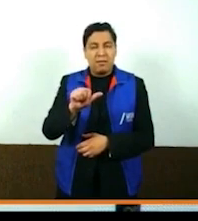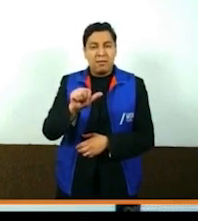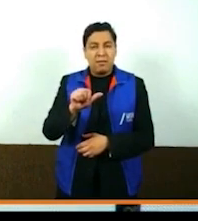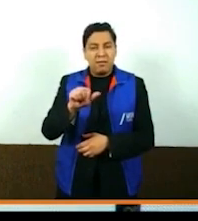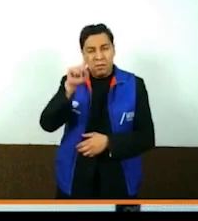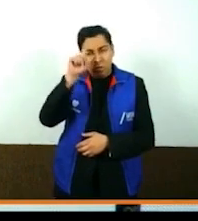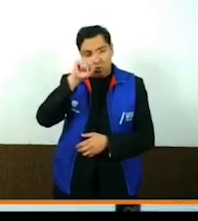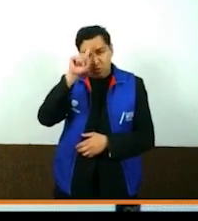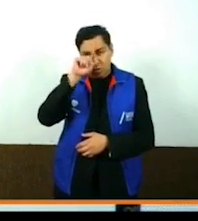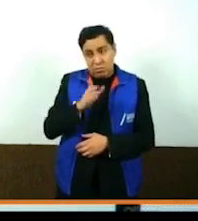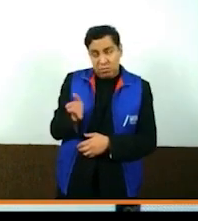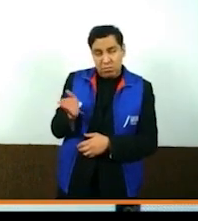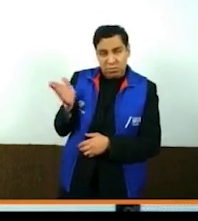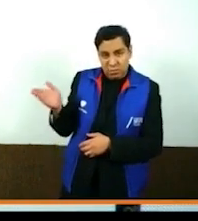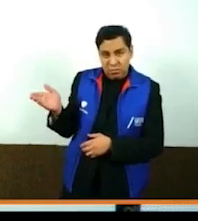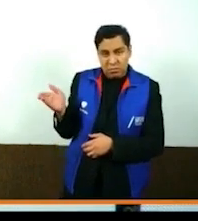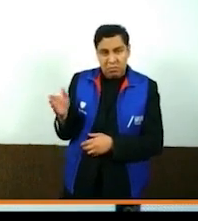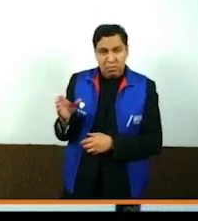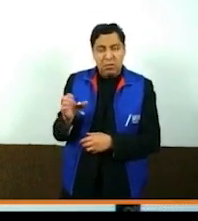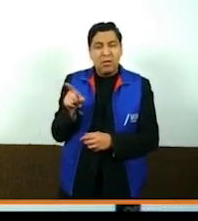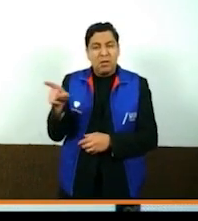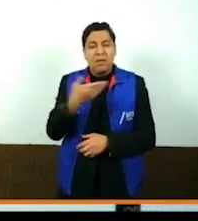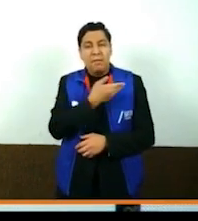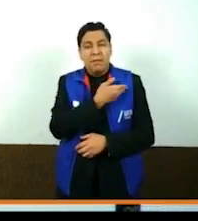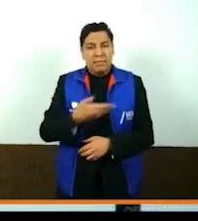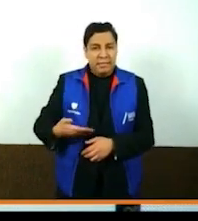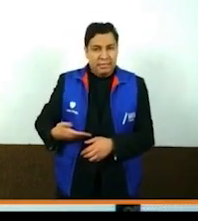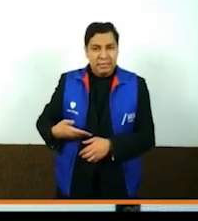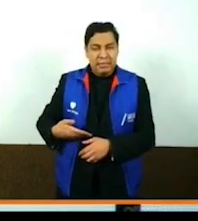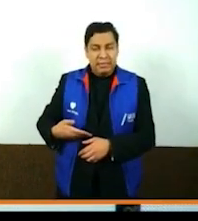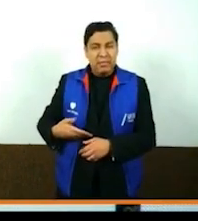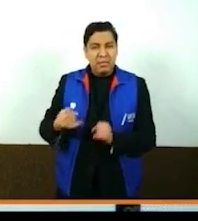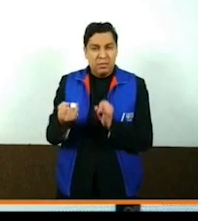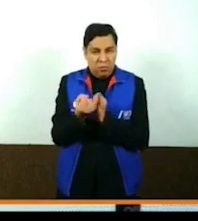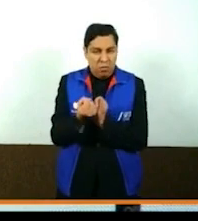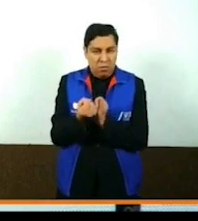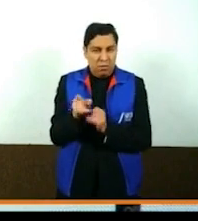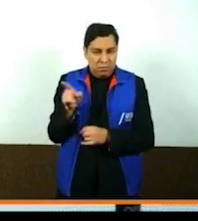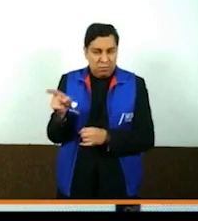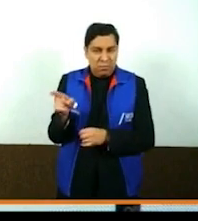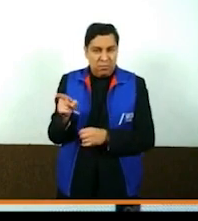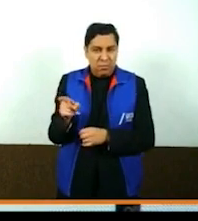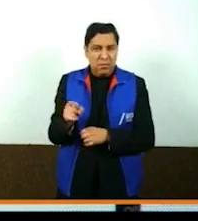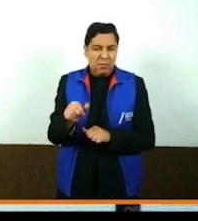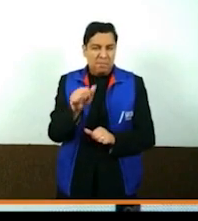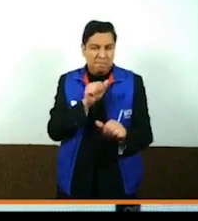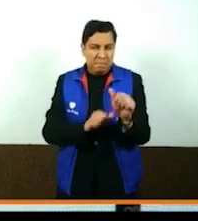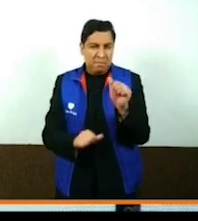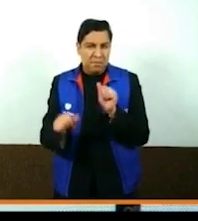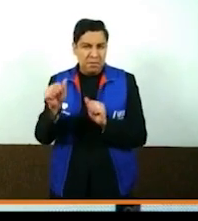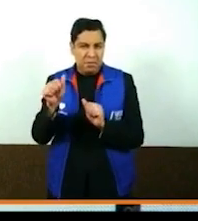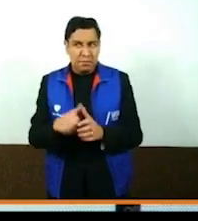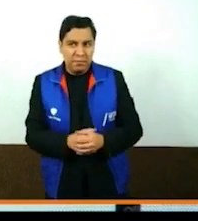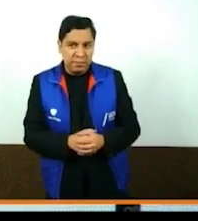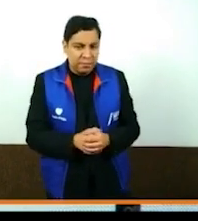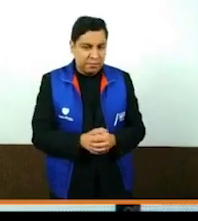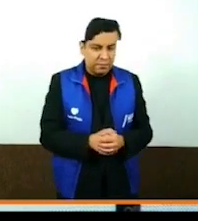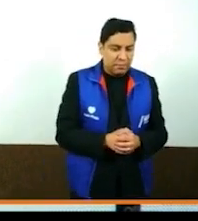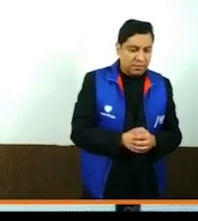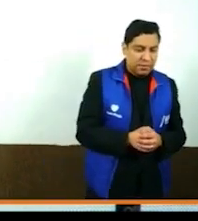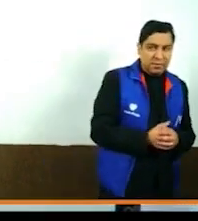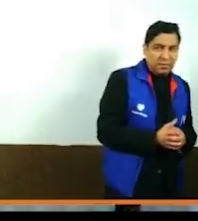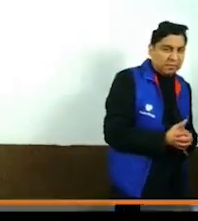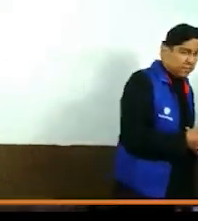Consejo del CEMEFI y es presidenta de CIMAT. Además, de CIMAT, que es una empresa que